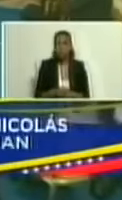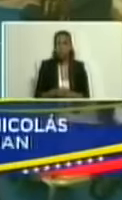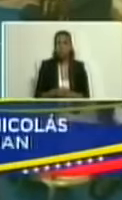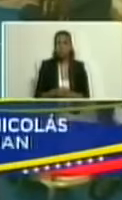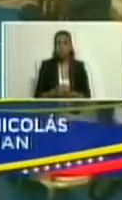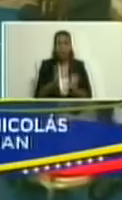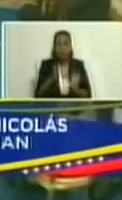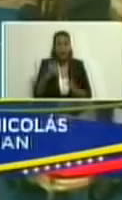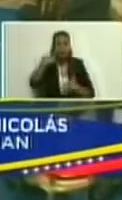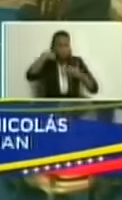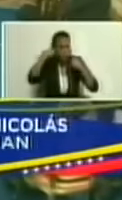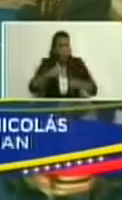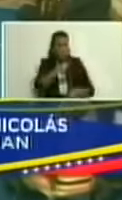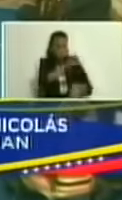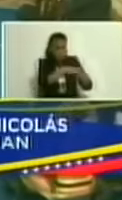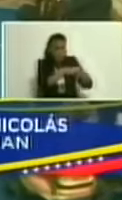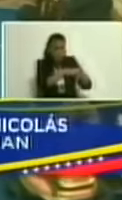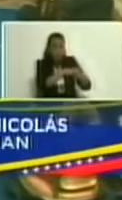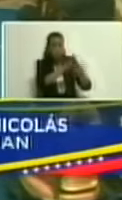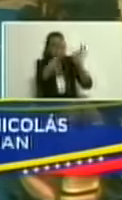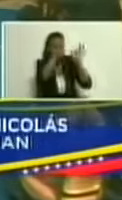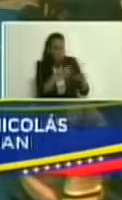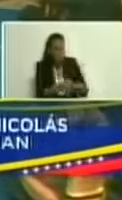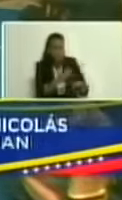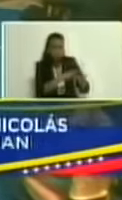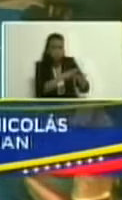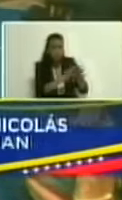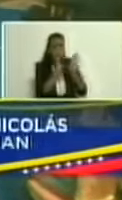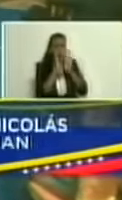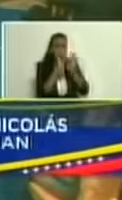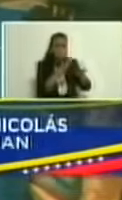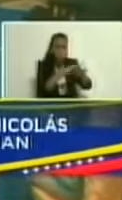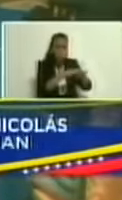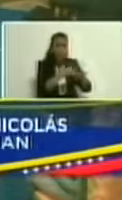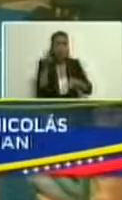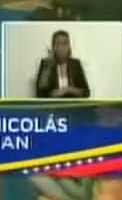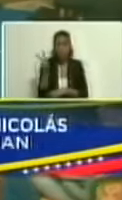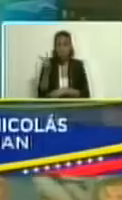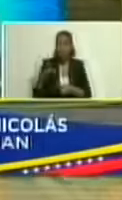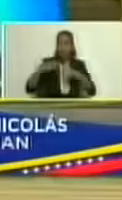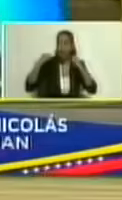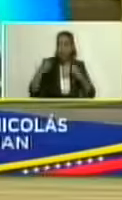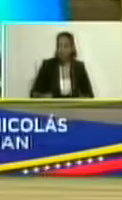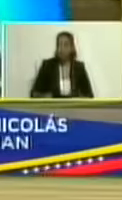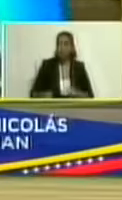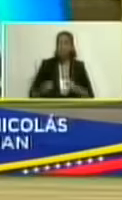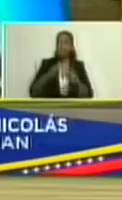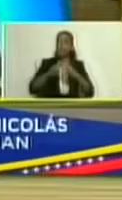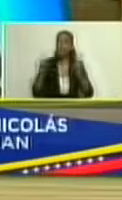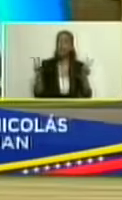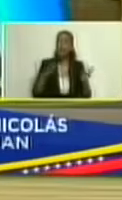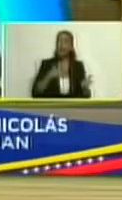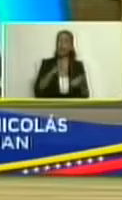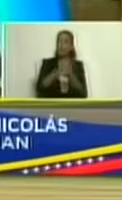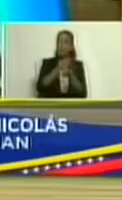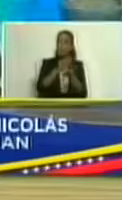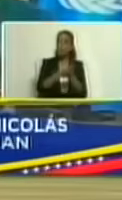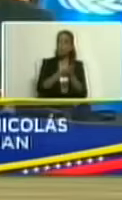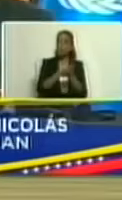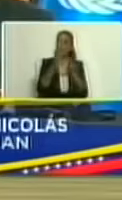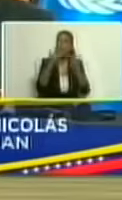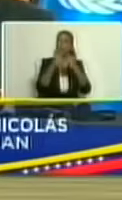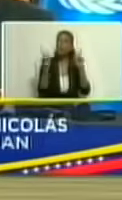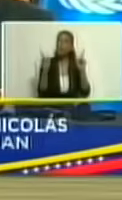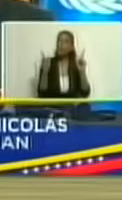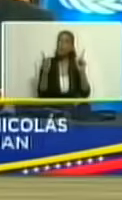y tenga la seguridad usted que en Venezuela se garantizará la paz, la